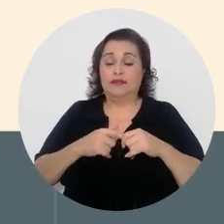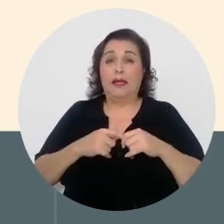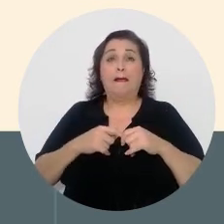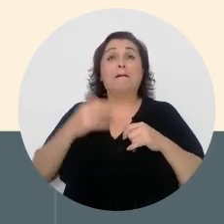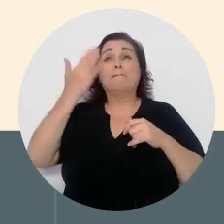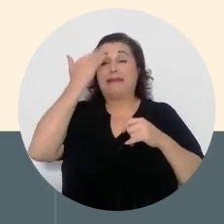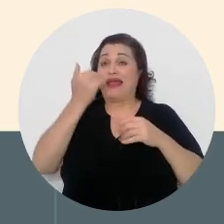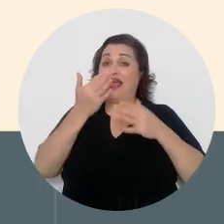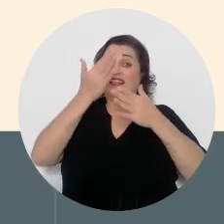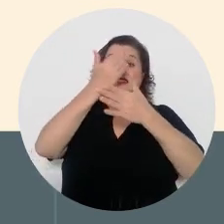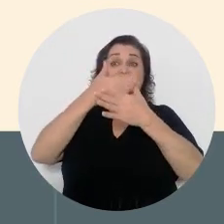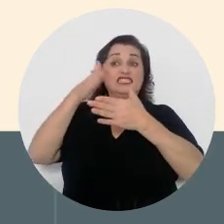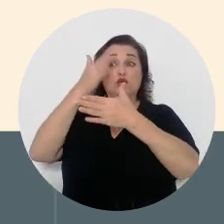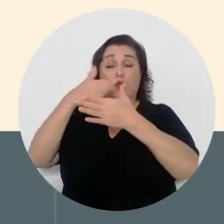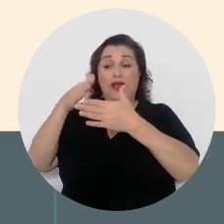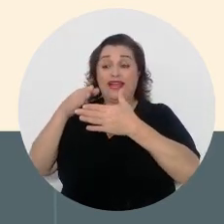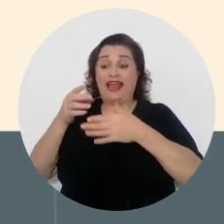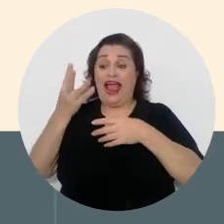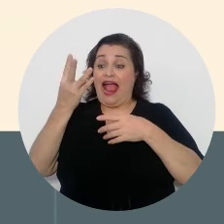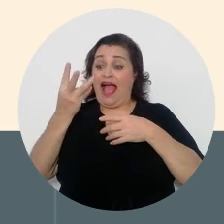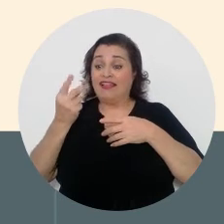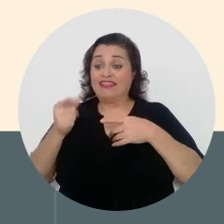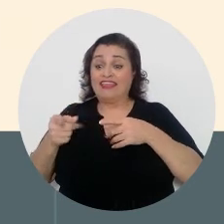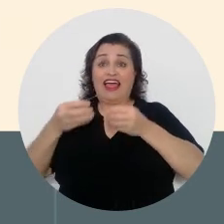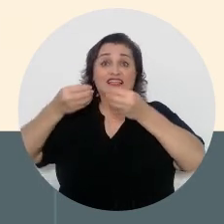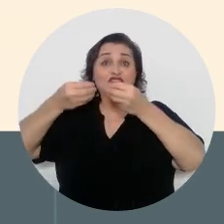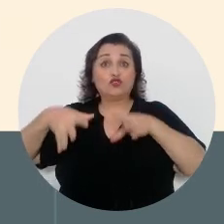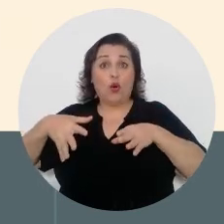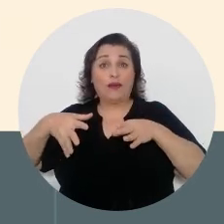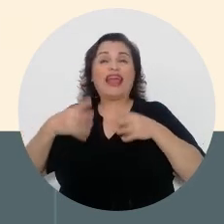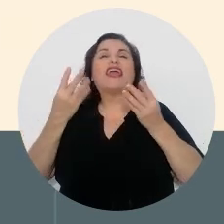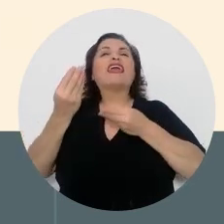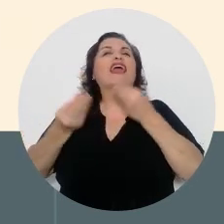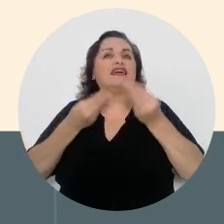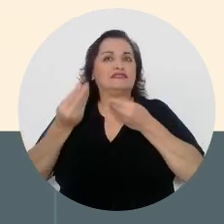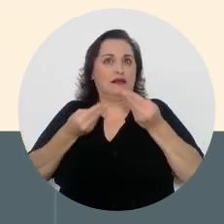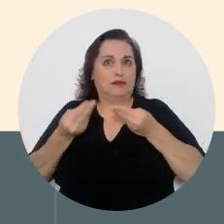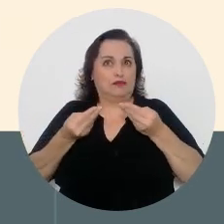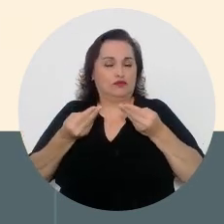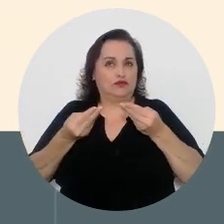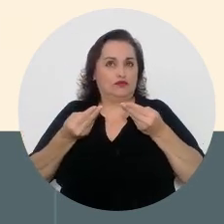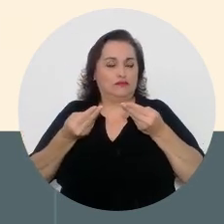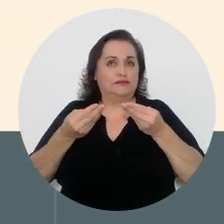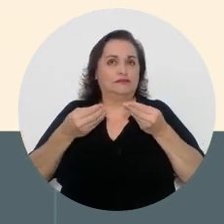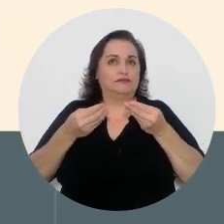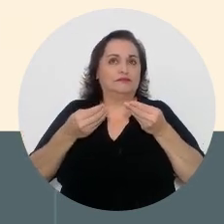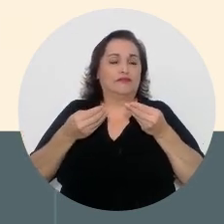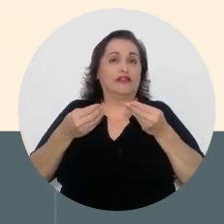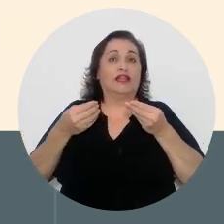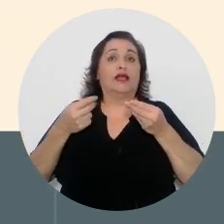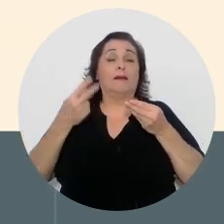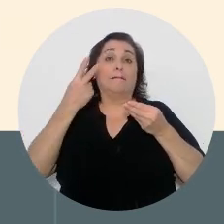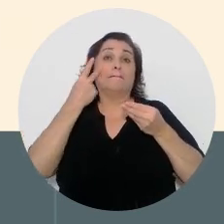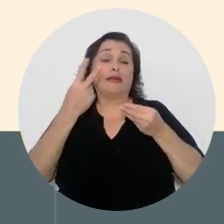Ahora, para distribuir la cifra residual, lo que hacemos es,